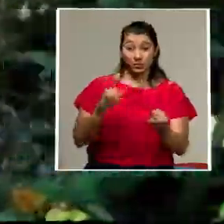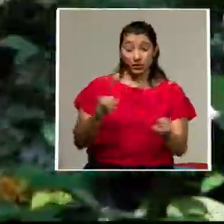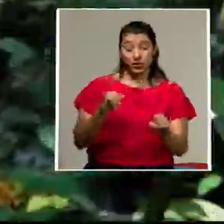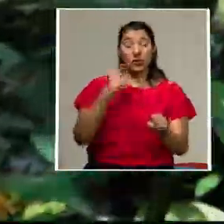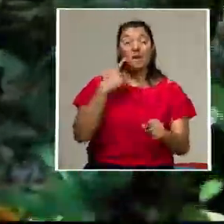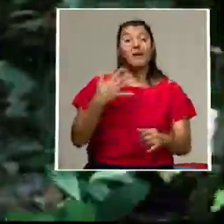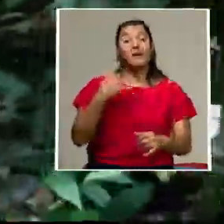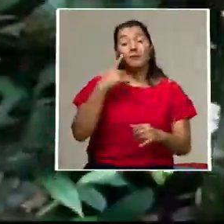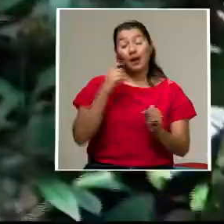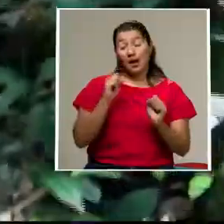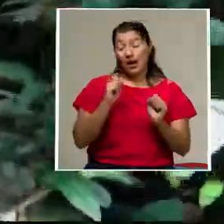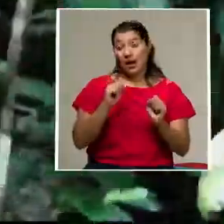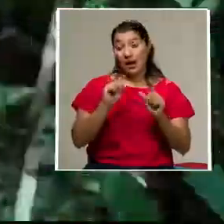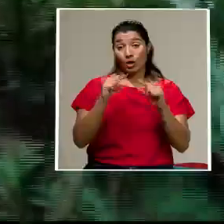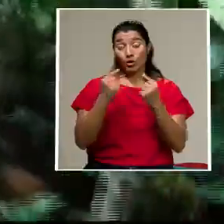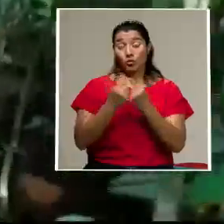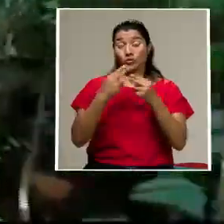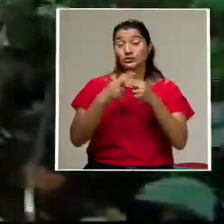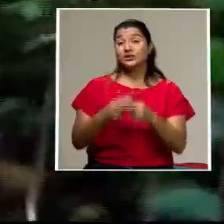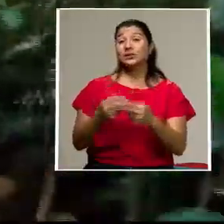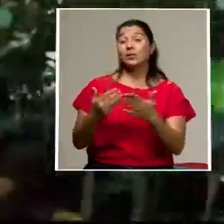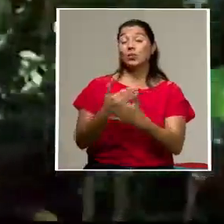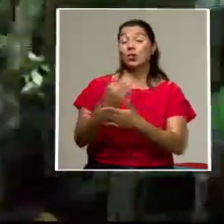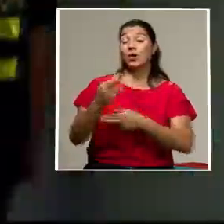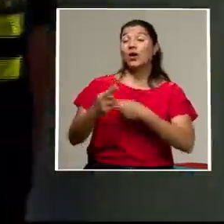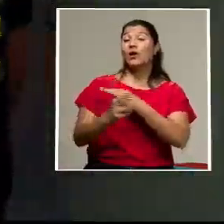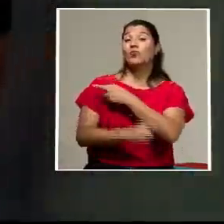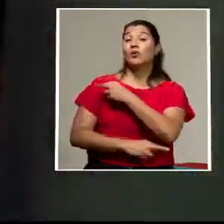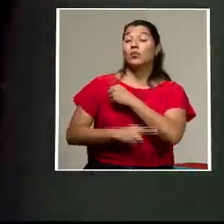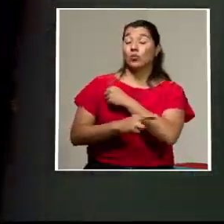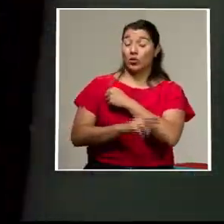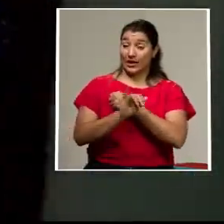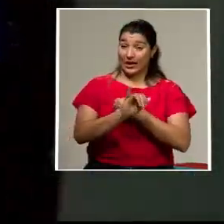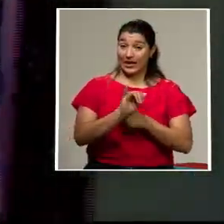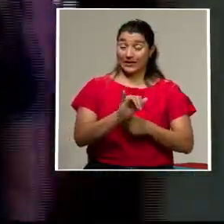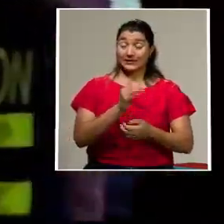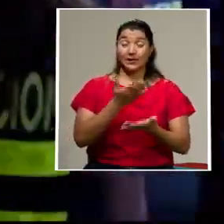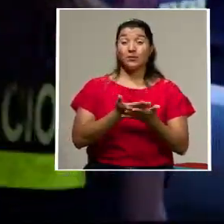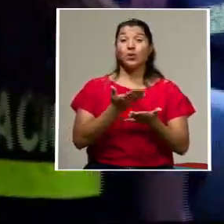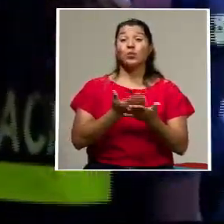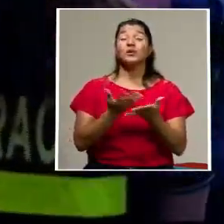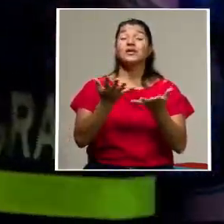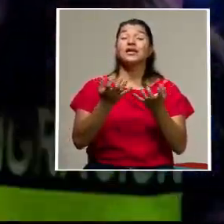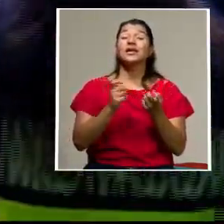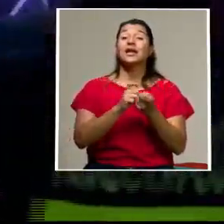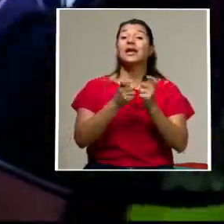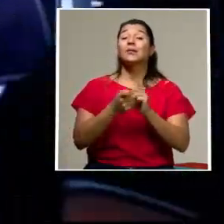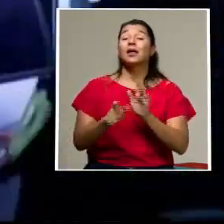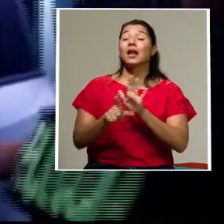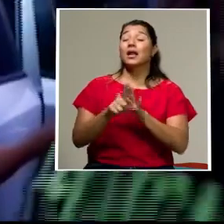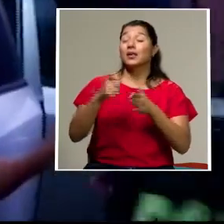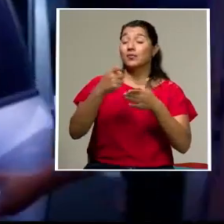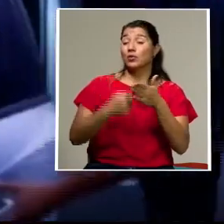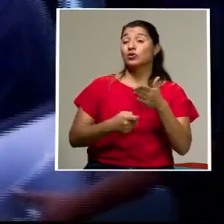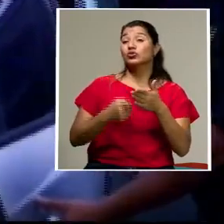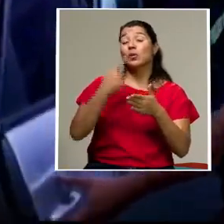afines al grupo denominado Nueva República. La iniciativa plantea una reforma a la ley del impuesto a las personas jurídicas para que un 5%